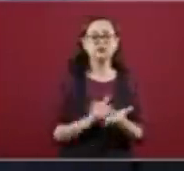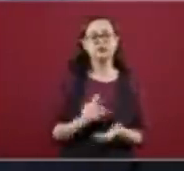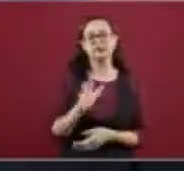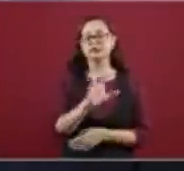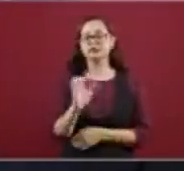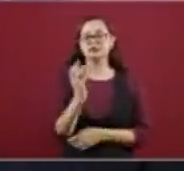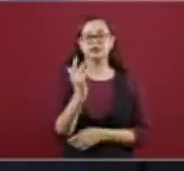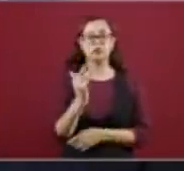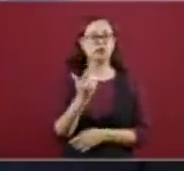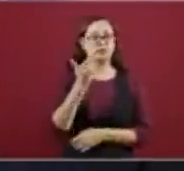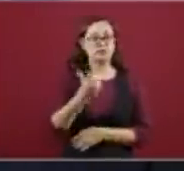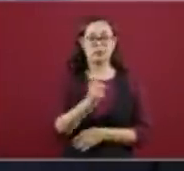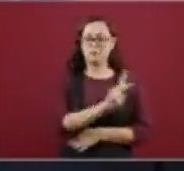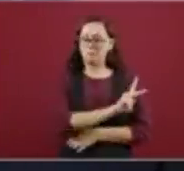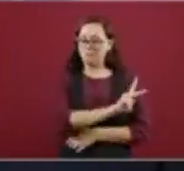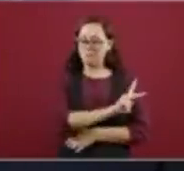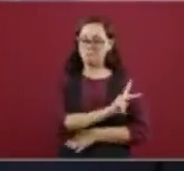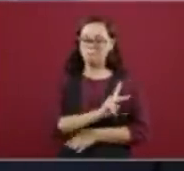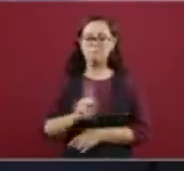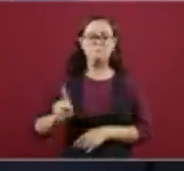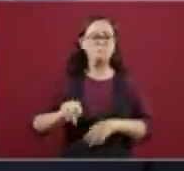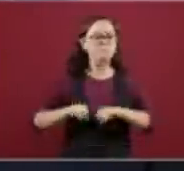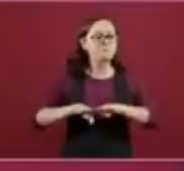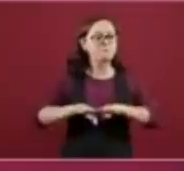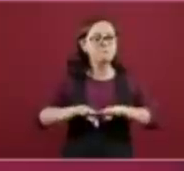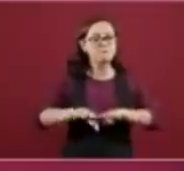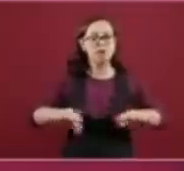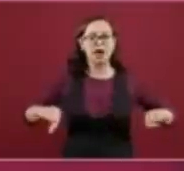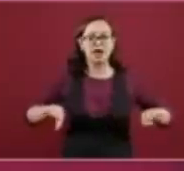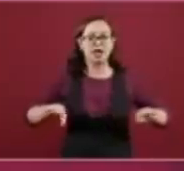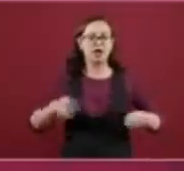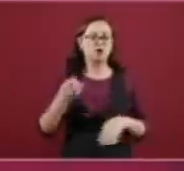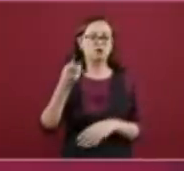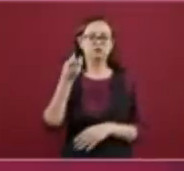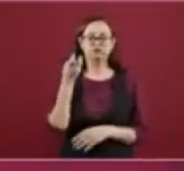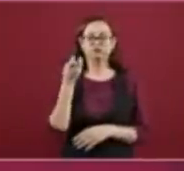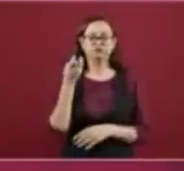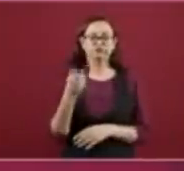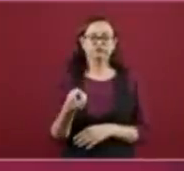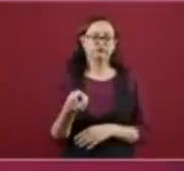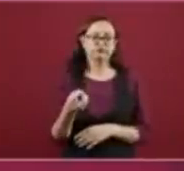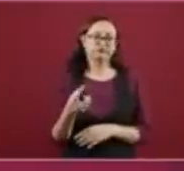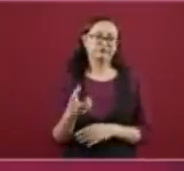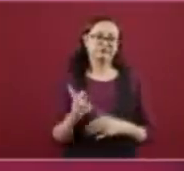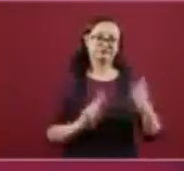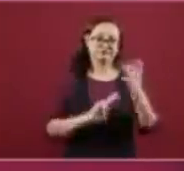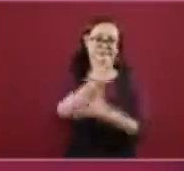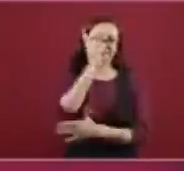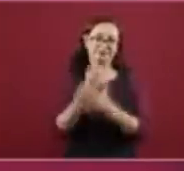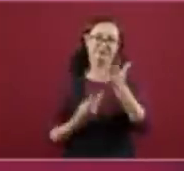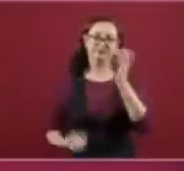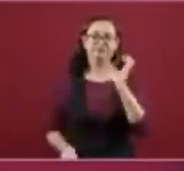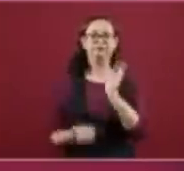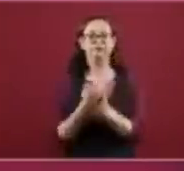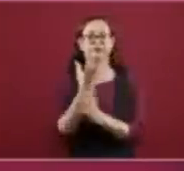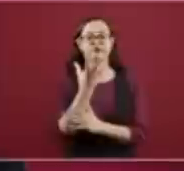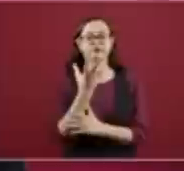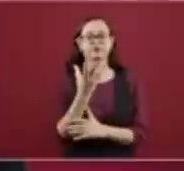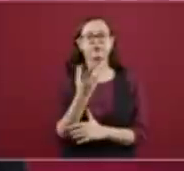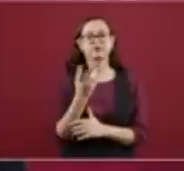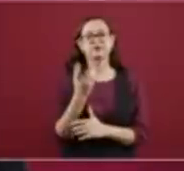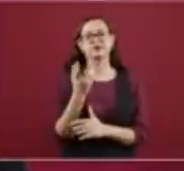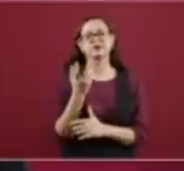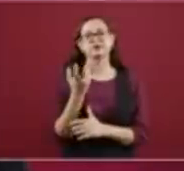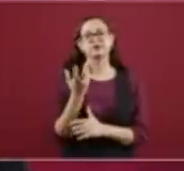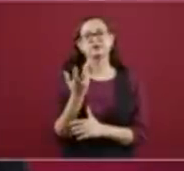parejo. O sea, ese es el programa, por eso hay esta